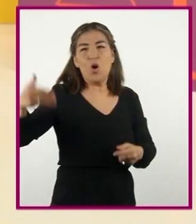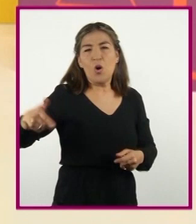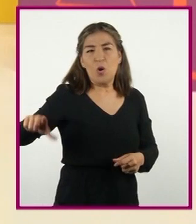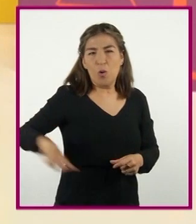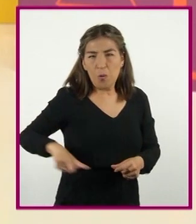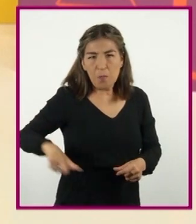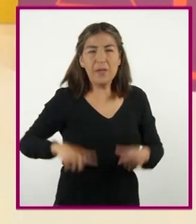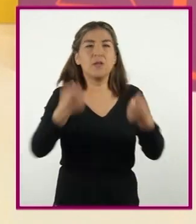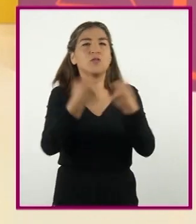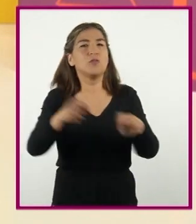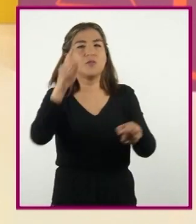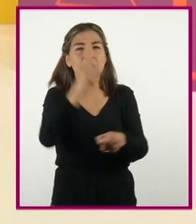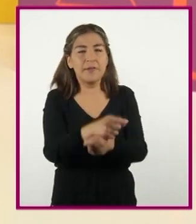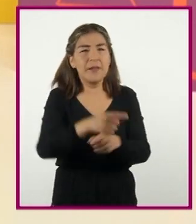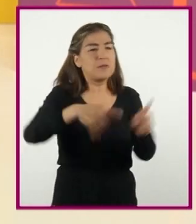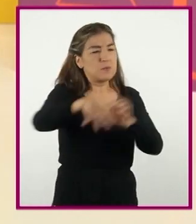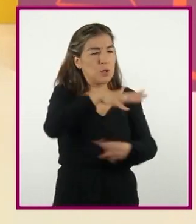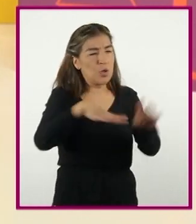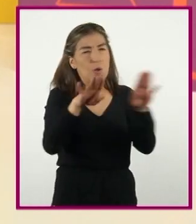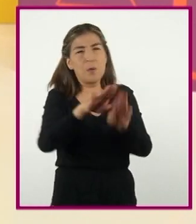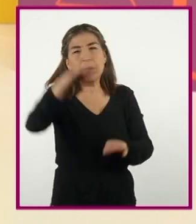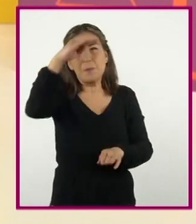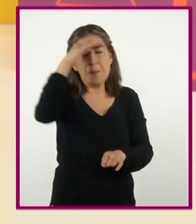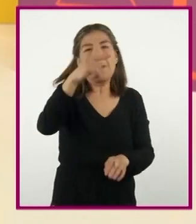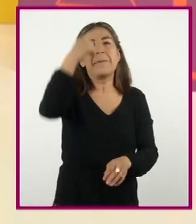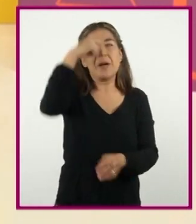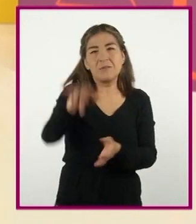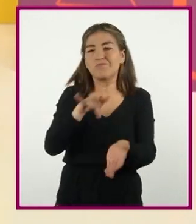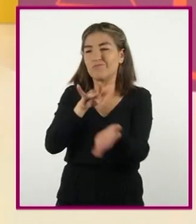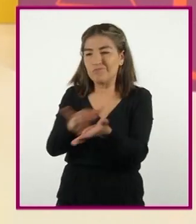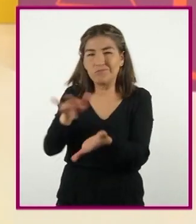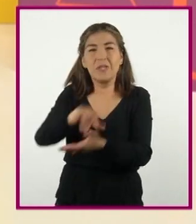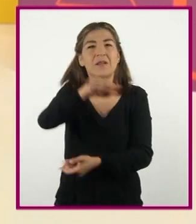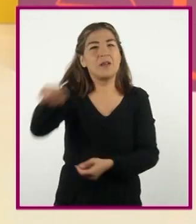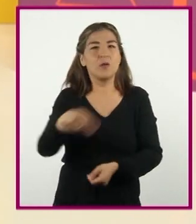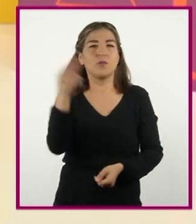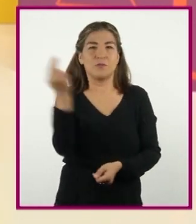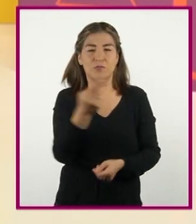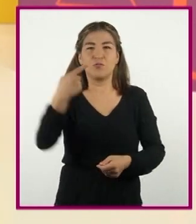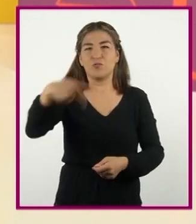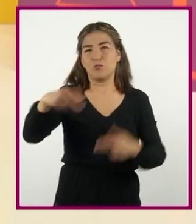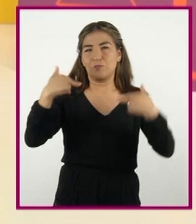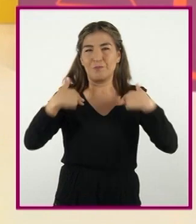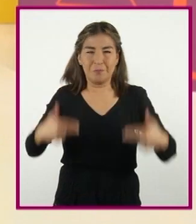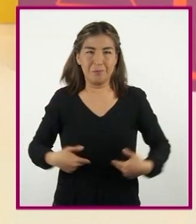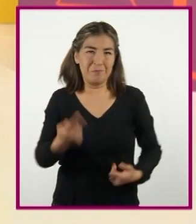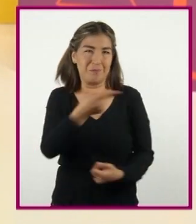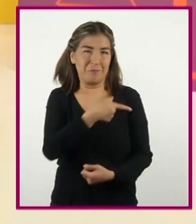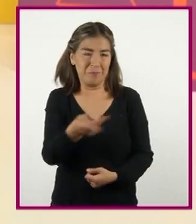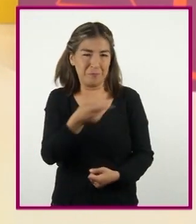en general se empeñen en atender las necesidades humanas. A este